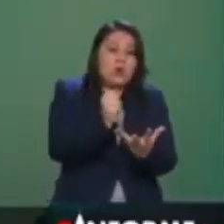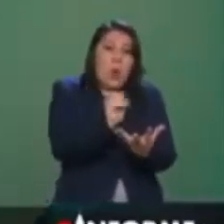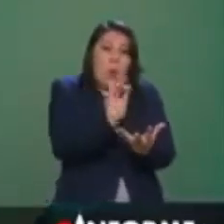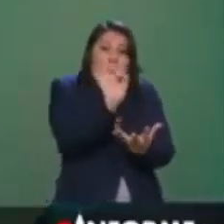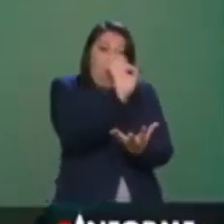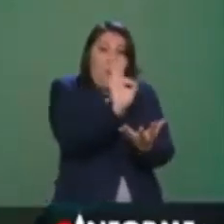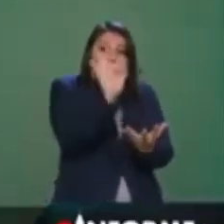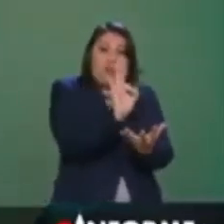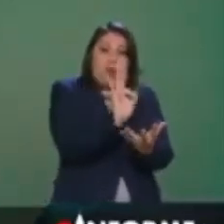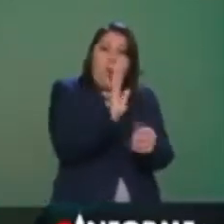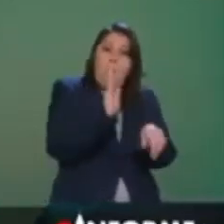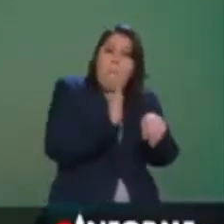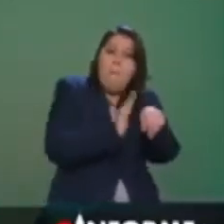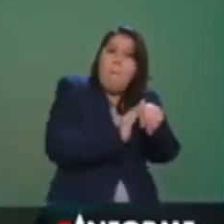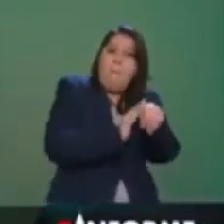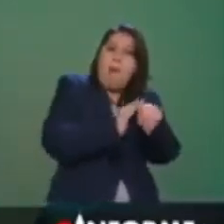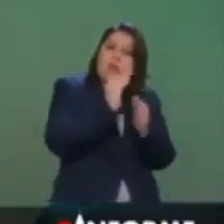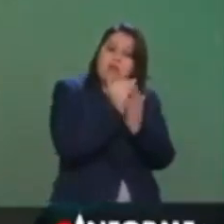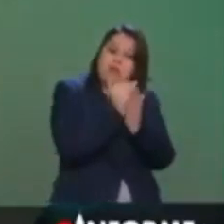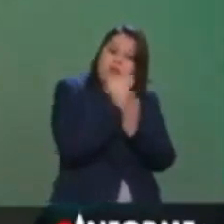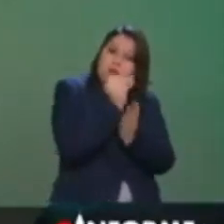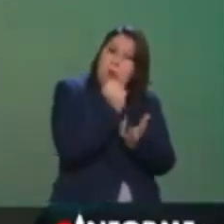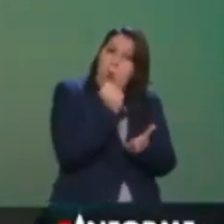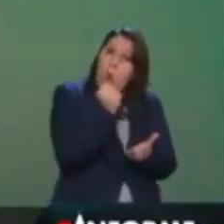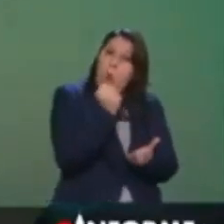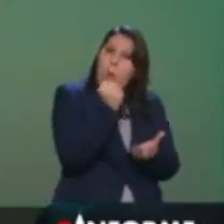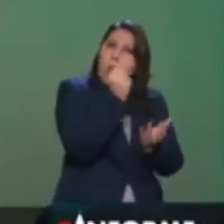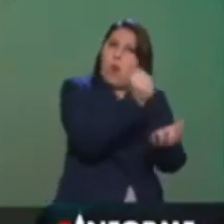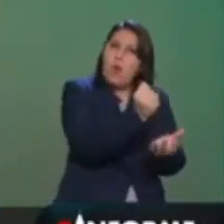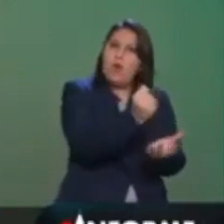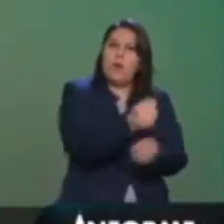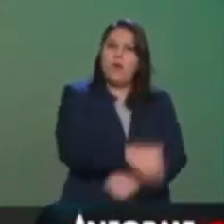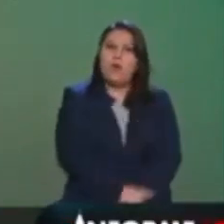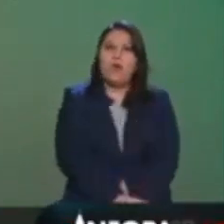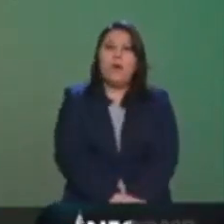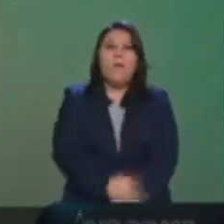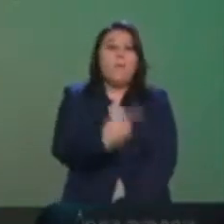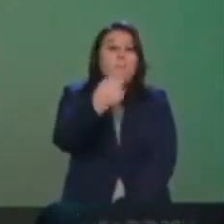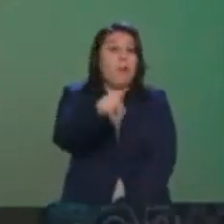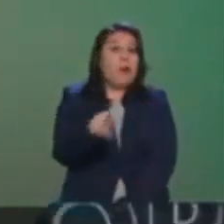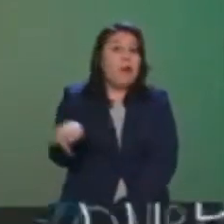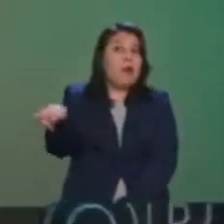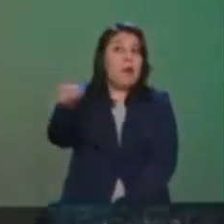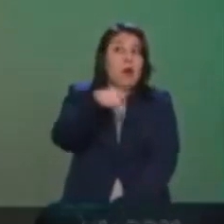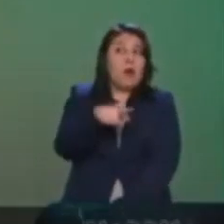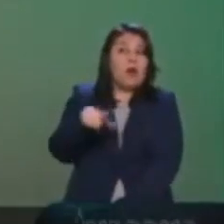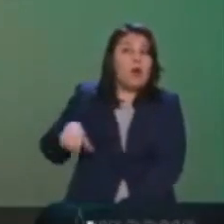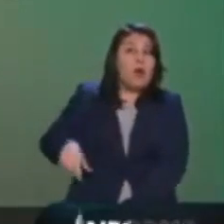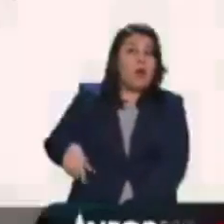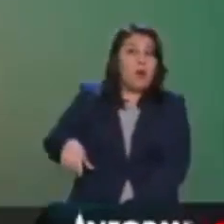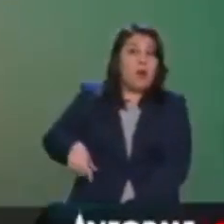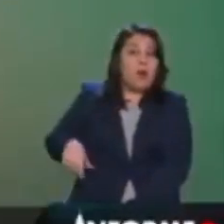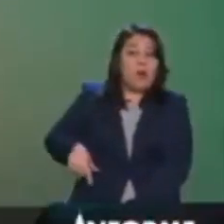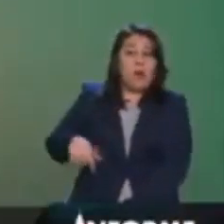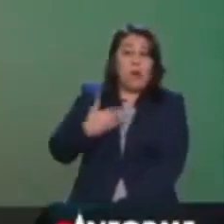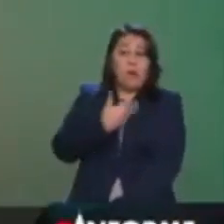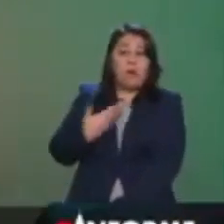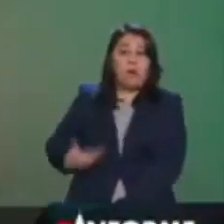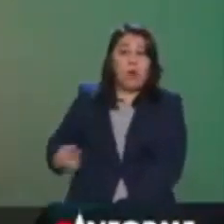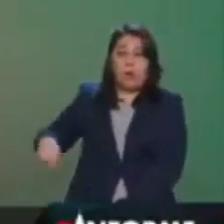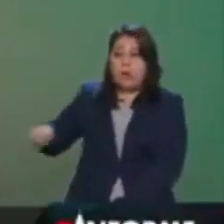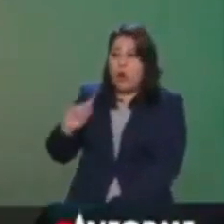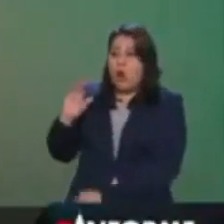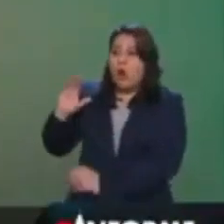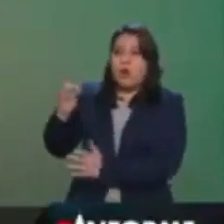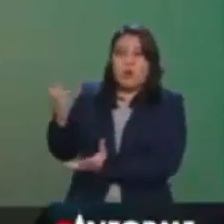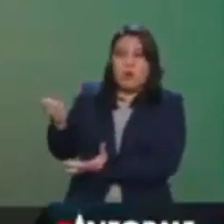pero no se justifica, no es justo de que el gobierno federal esté ahorrando y que los